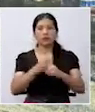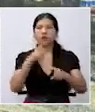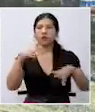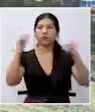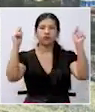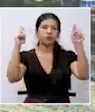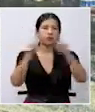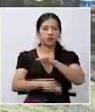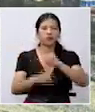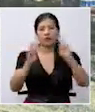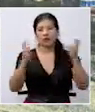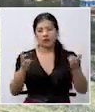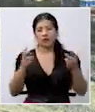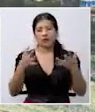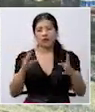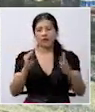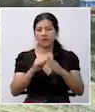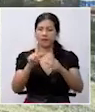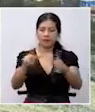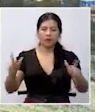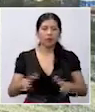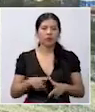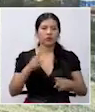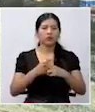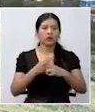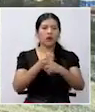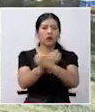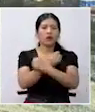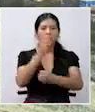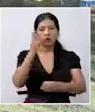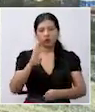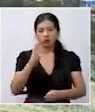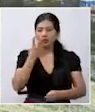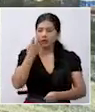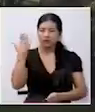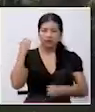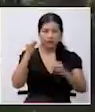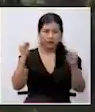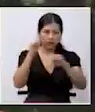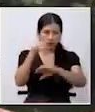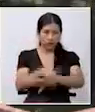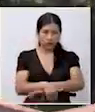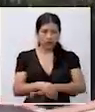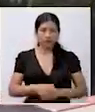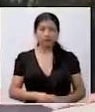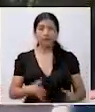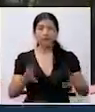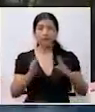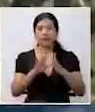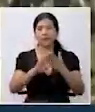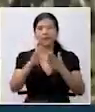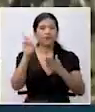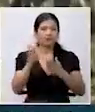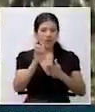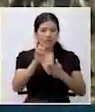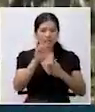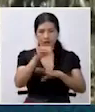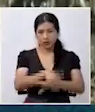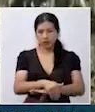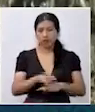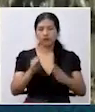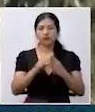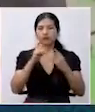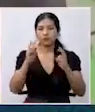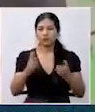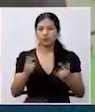zona Amor de Dios, afectadas el pasado fin de semana. La empresa De La Paz, filial de Ende